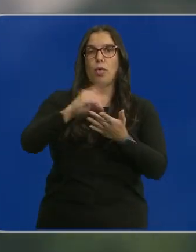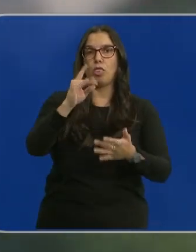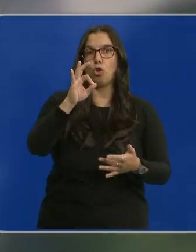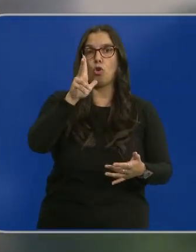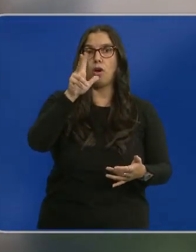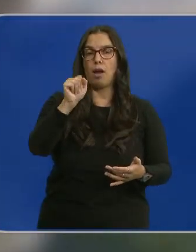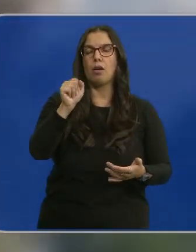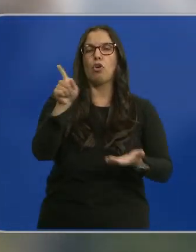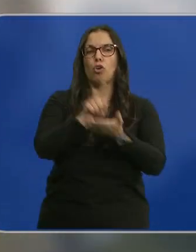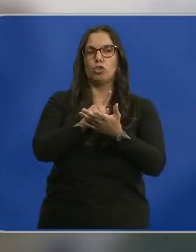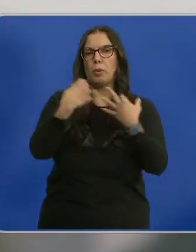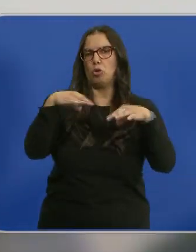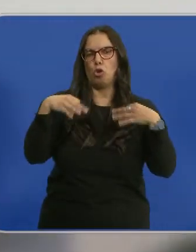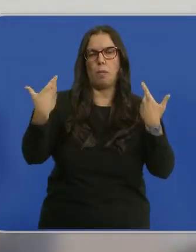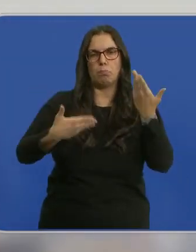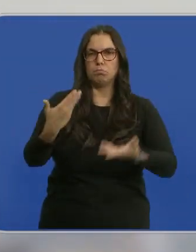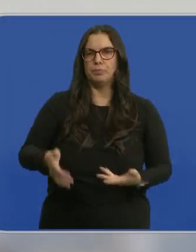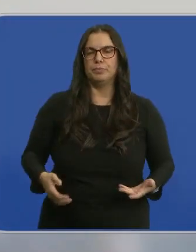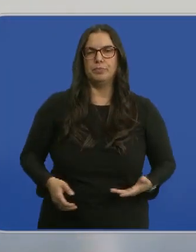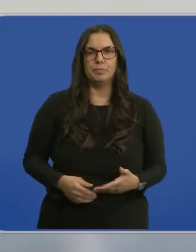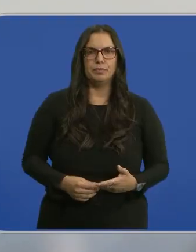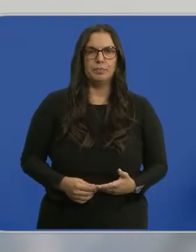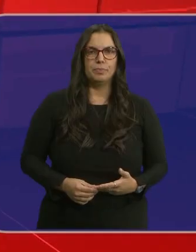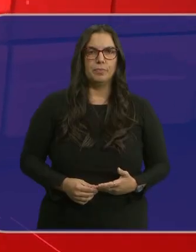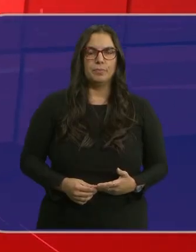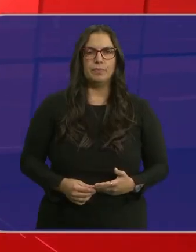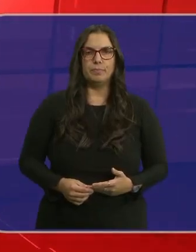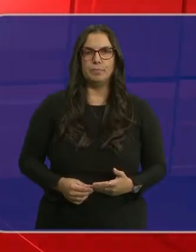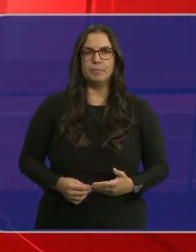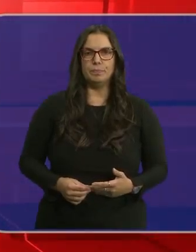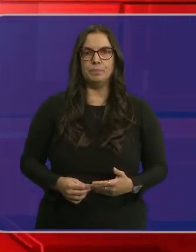ha recuperado la normalidad que la caracteriza.